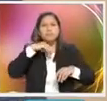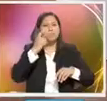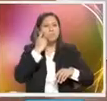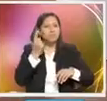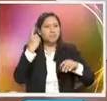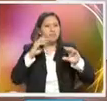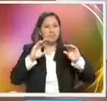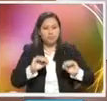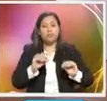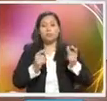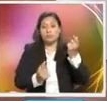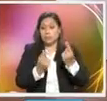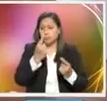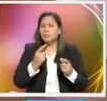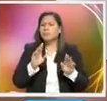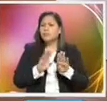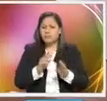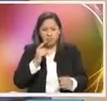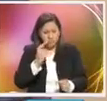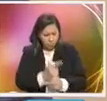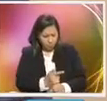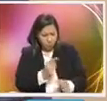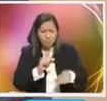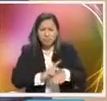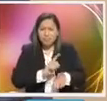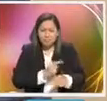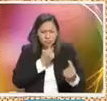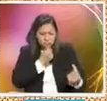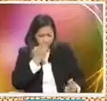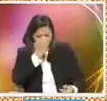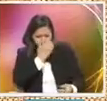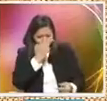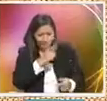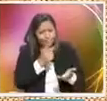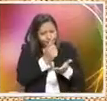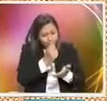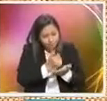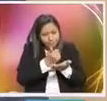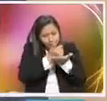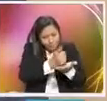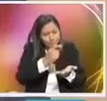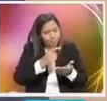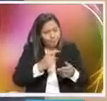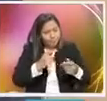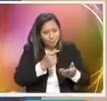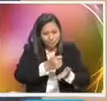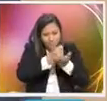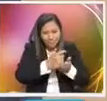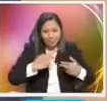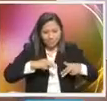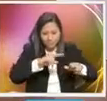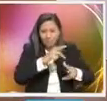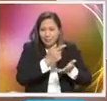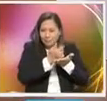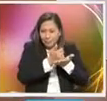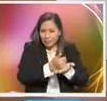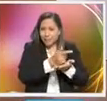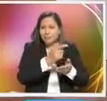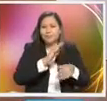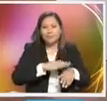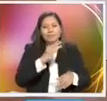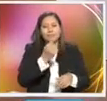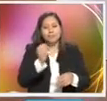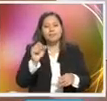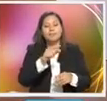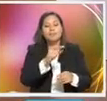alguno de ellos, pues detectarlo desde bien chiquito, ¿no? Para entonces, pues reaccionar de manera más eficiente. Cuéntanos, tú